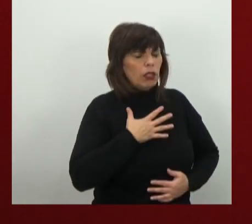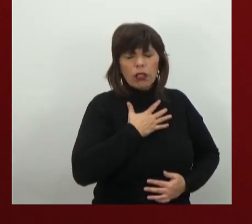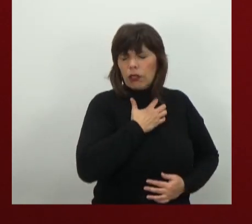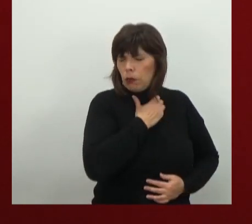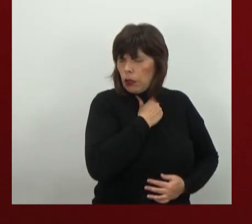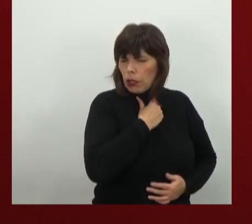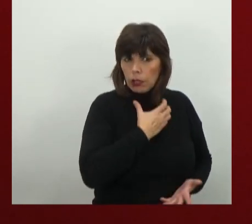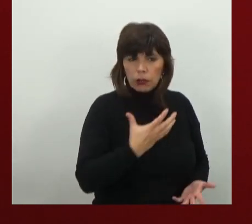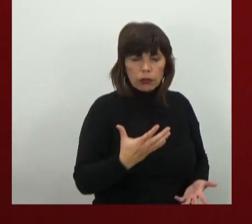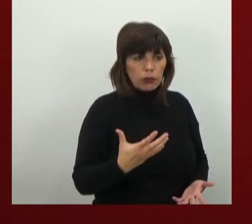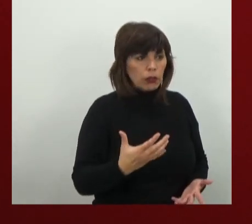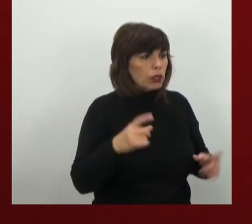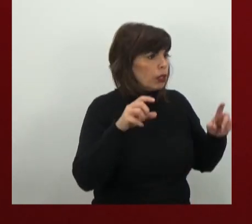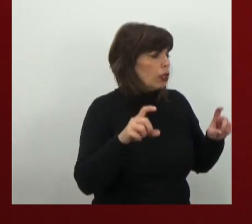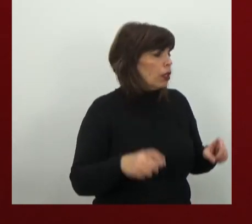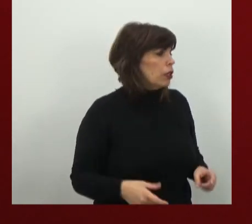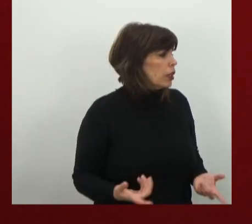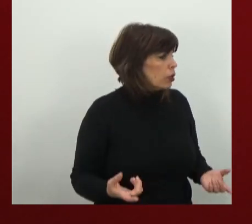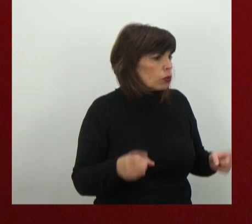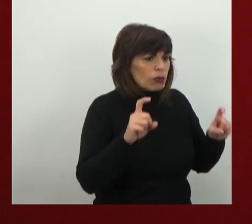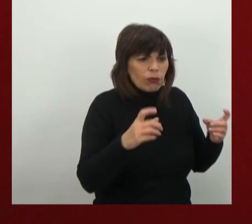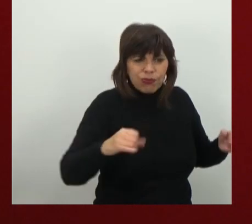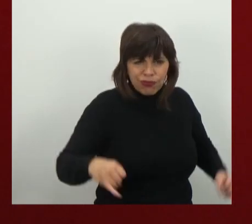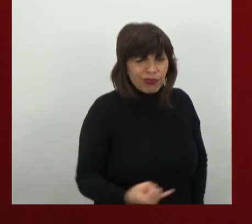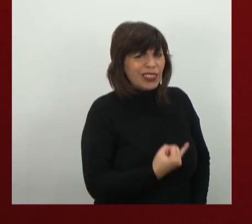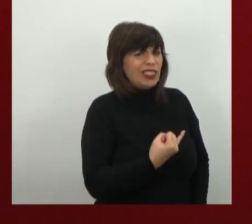agobiada, cansada, estás quemada.